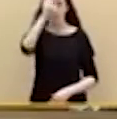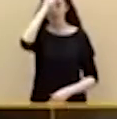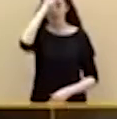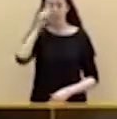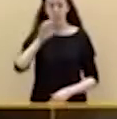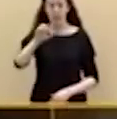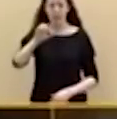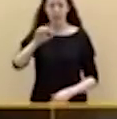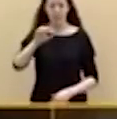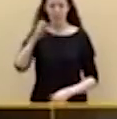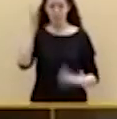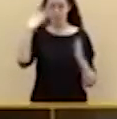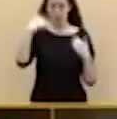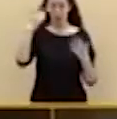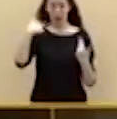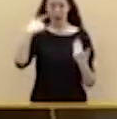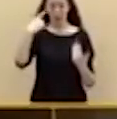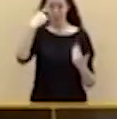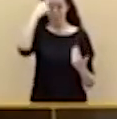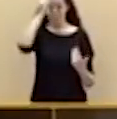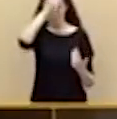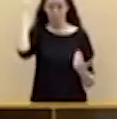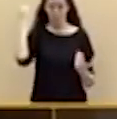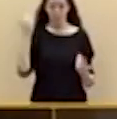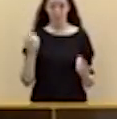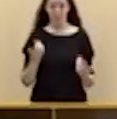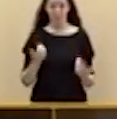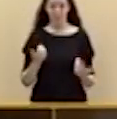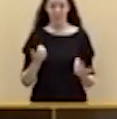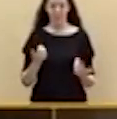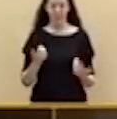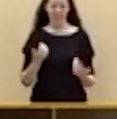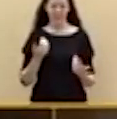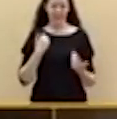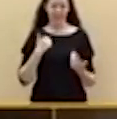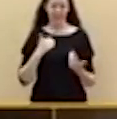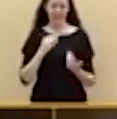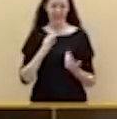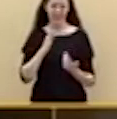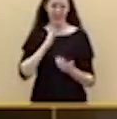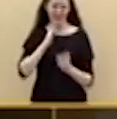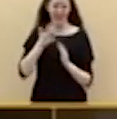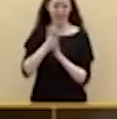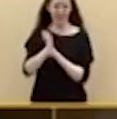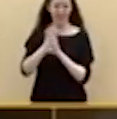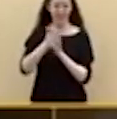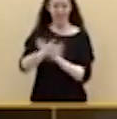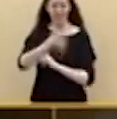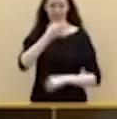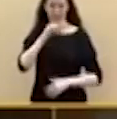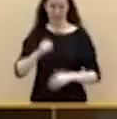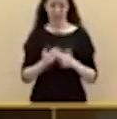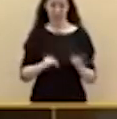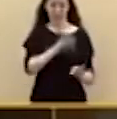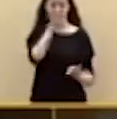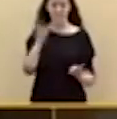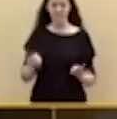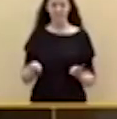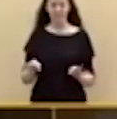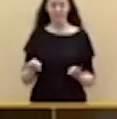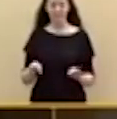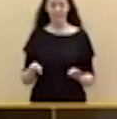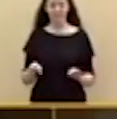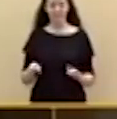total Que a me parece un asco Lo que acaba de suceder En España Me parece que La relación entre el PSOE Con